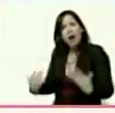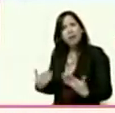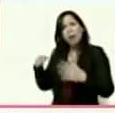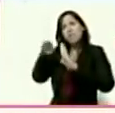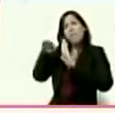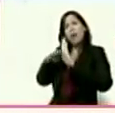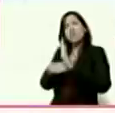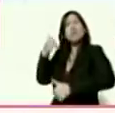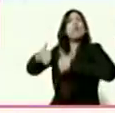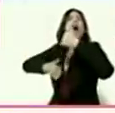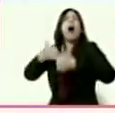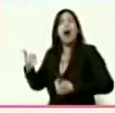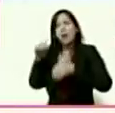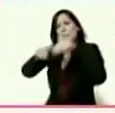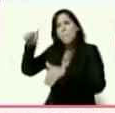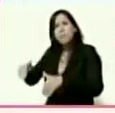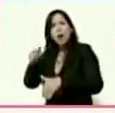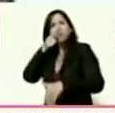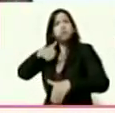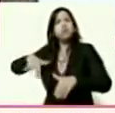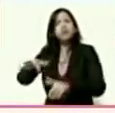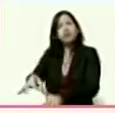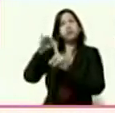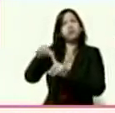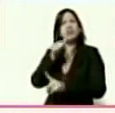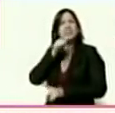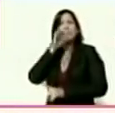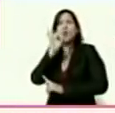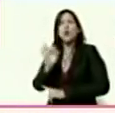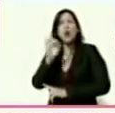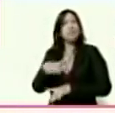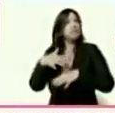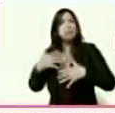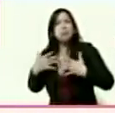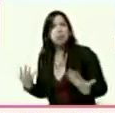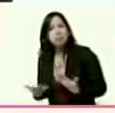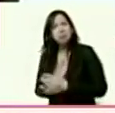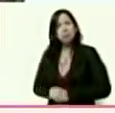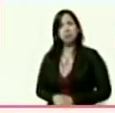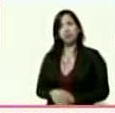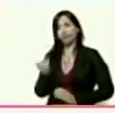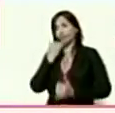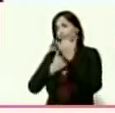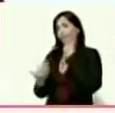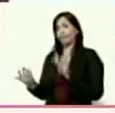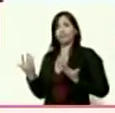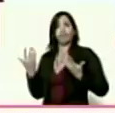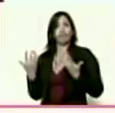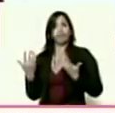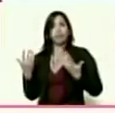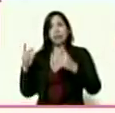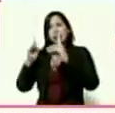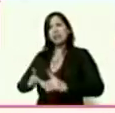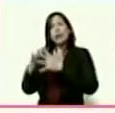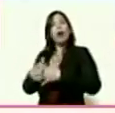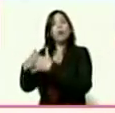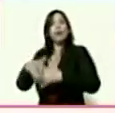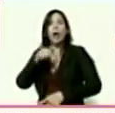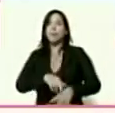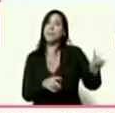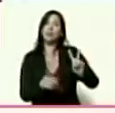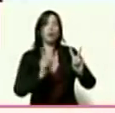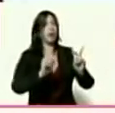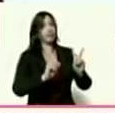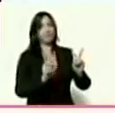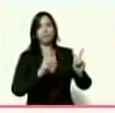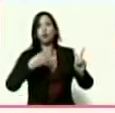condiciones? ¿Cuántos electores votaron por él? ¿Cuál fue el porcentaje? No, lo decidió Estados Unidos. Aquí en Venezuela no es así. Aquí en Venezuela